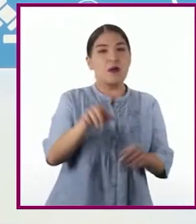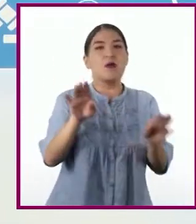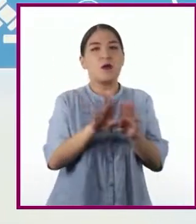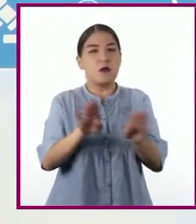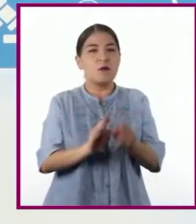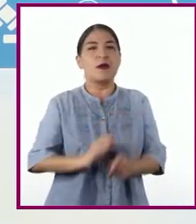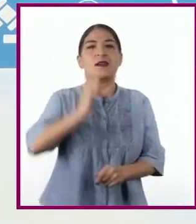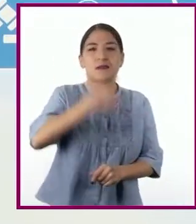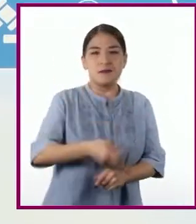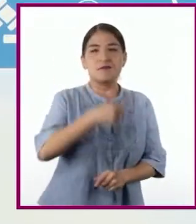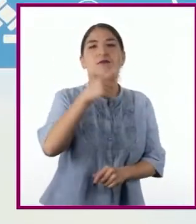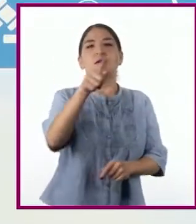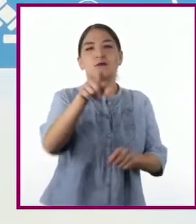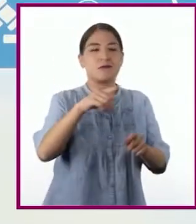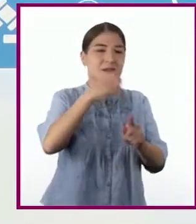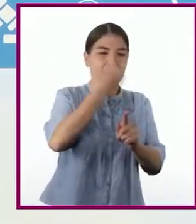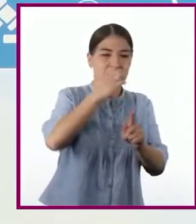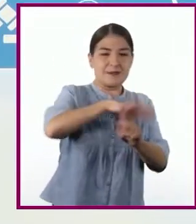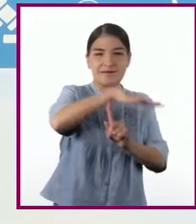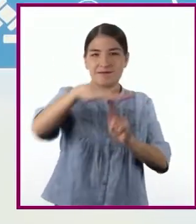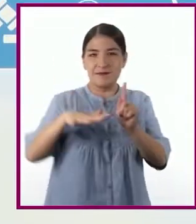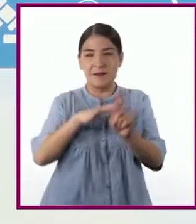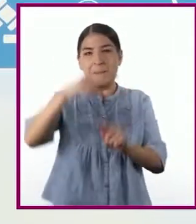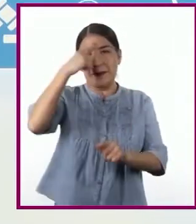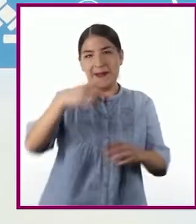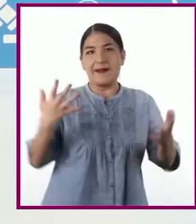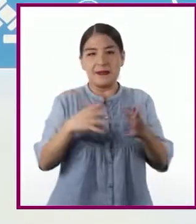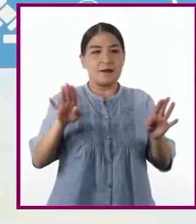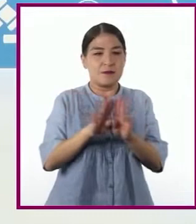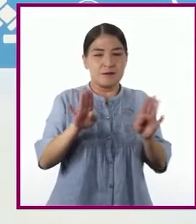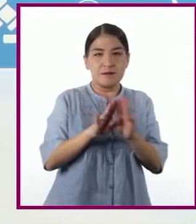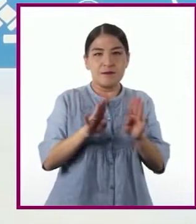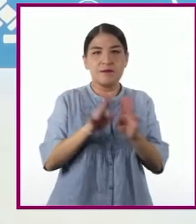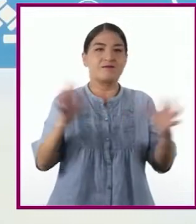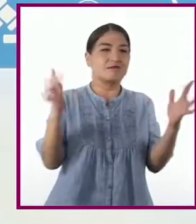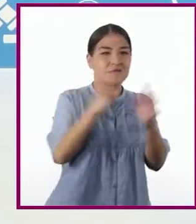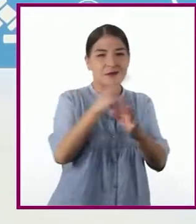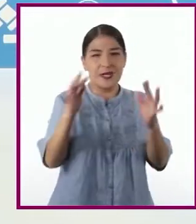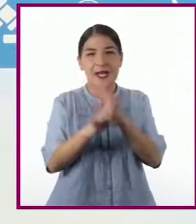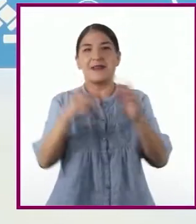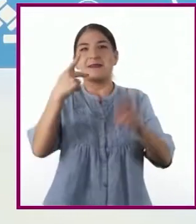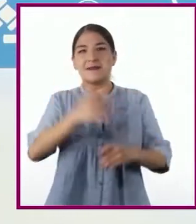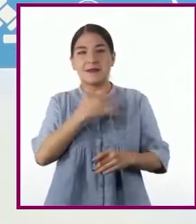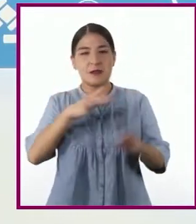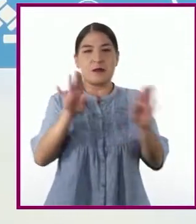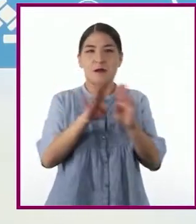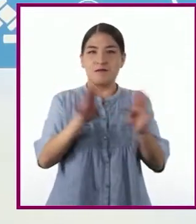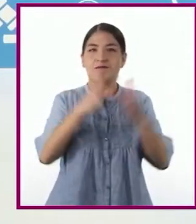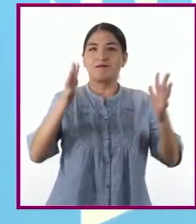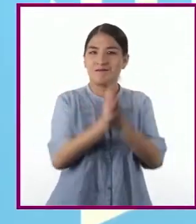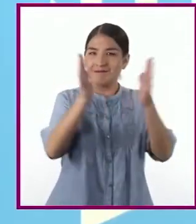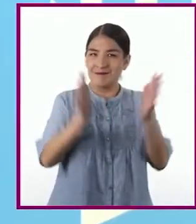permitan mejorar su entorno escolar a partir de su involucramiento y participación activa.